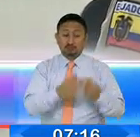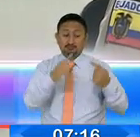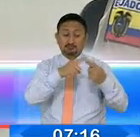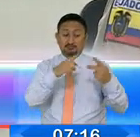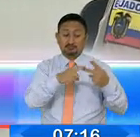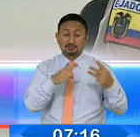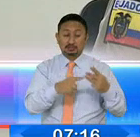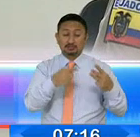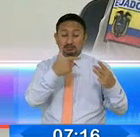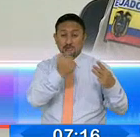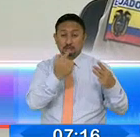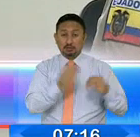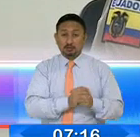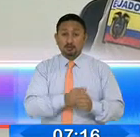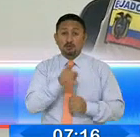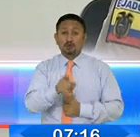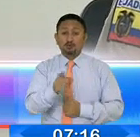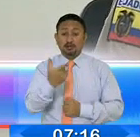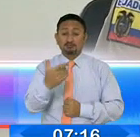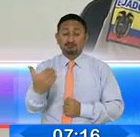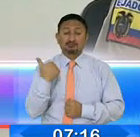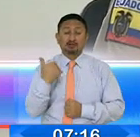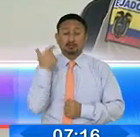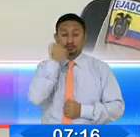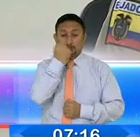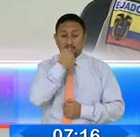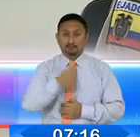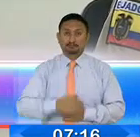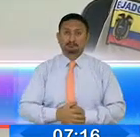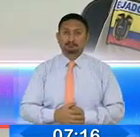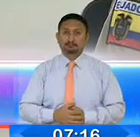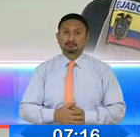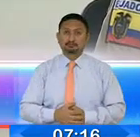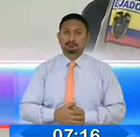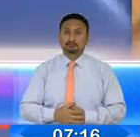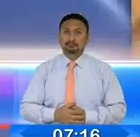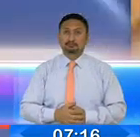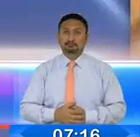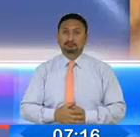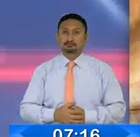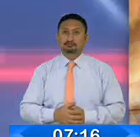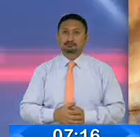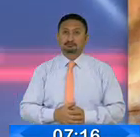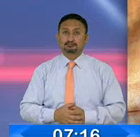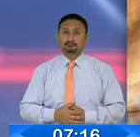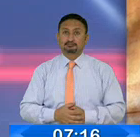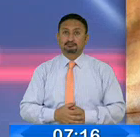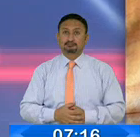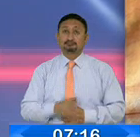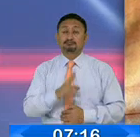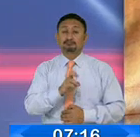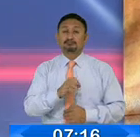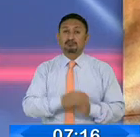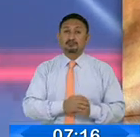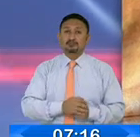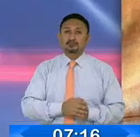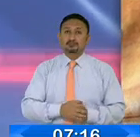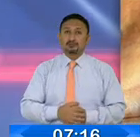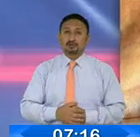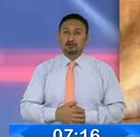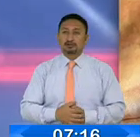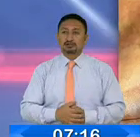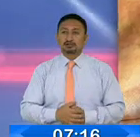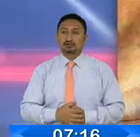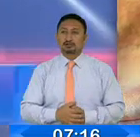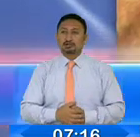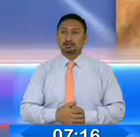asesinato y 1 por tenencia ilegal de sustancias sujetas a fiscalización. Sobre el arma de fuego encontrada en el estero Salado, la pistola